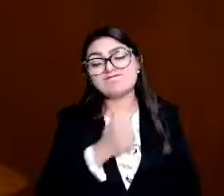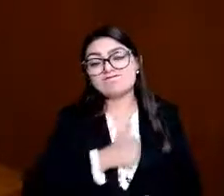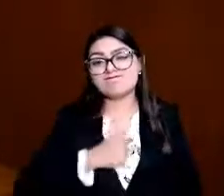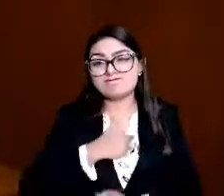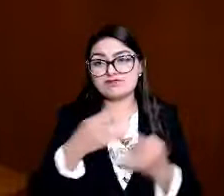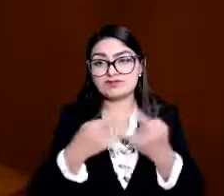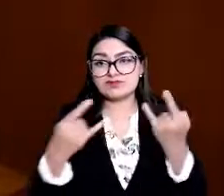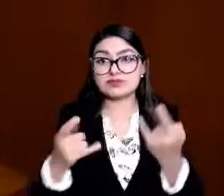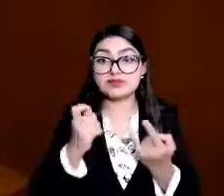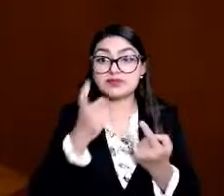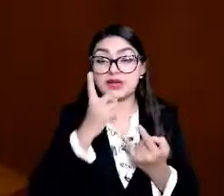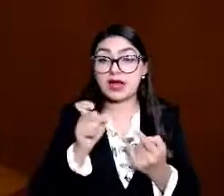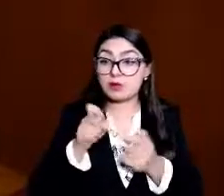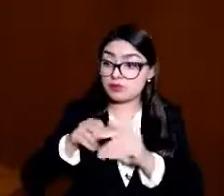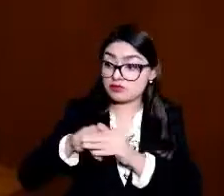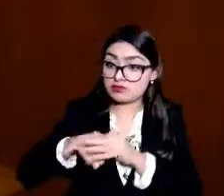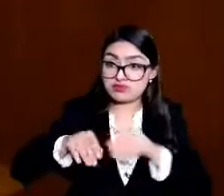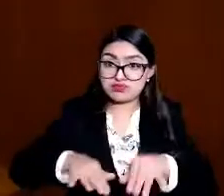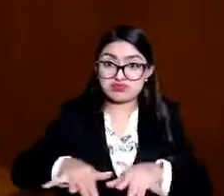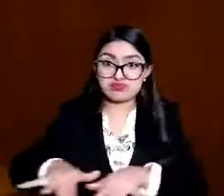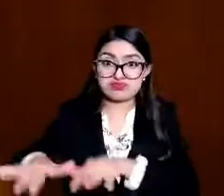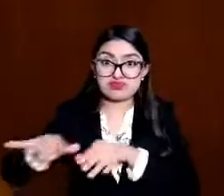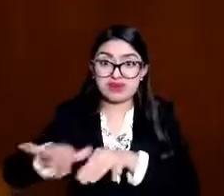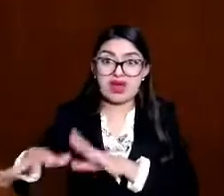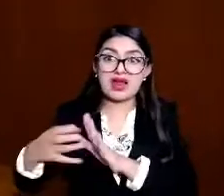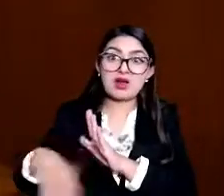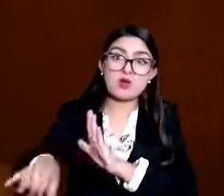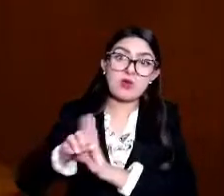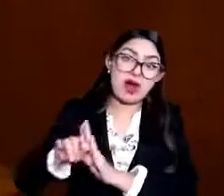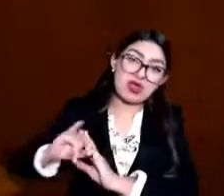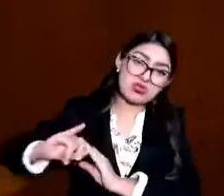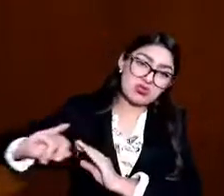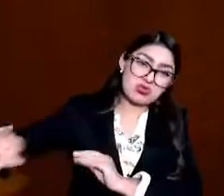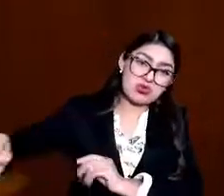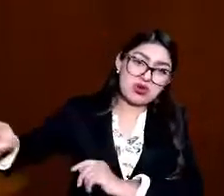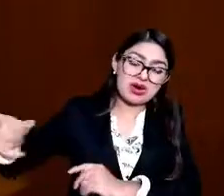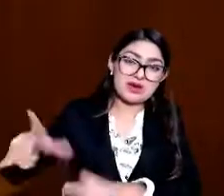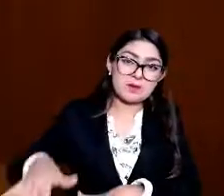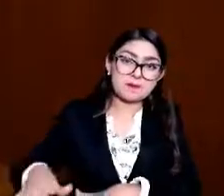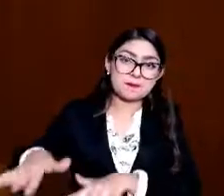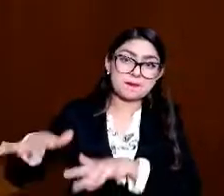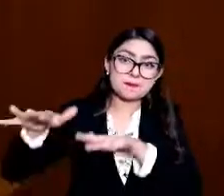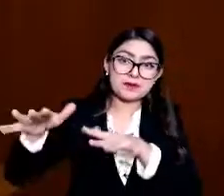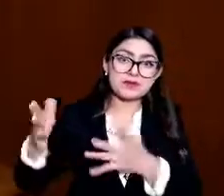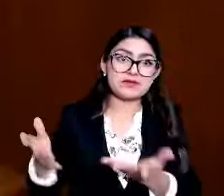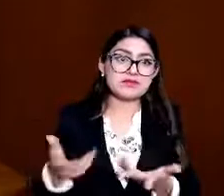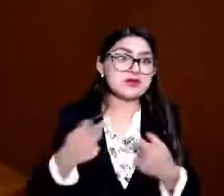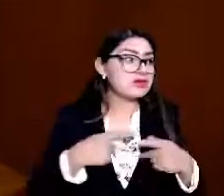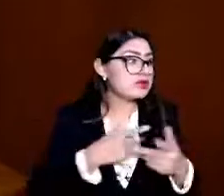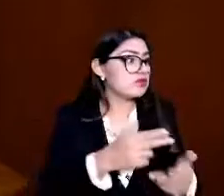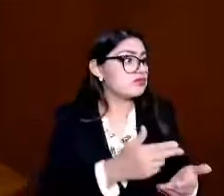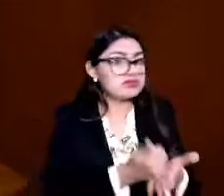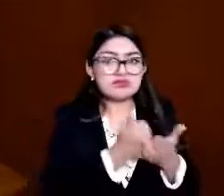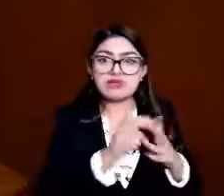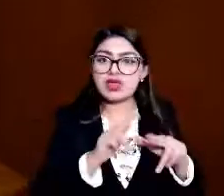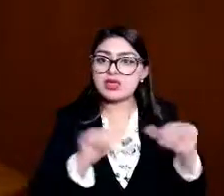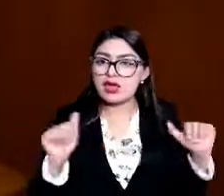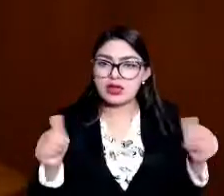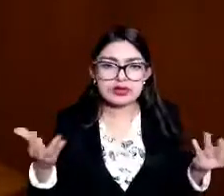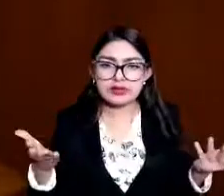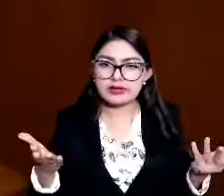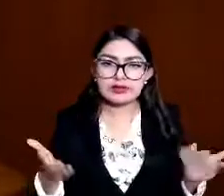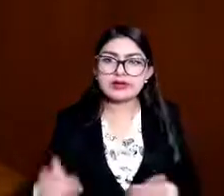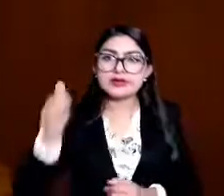cuarto, estamos tratando de sacarla como podemos, ¿por qué nadie llega a ayudarnos? Como siempre, no se aparecen